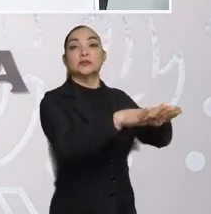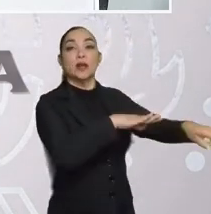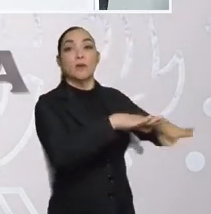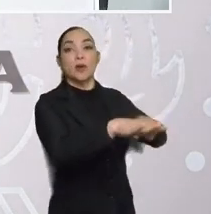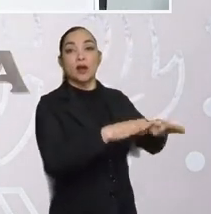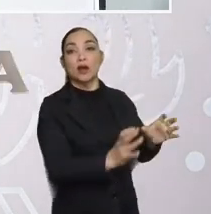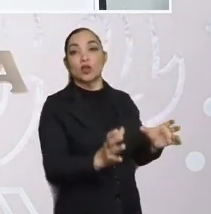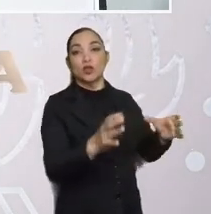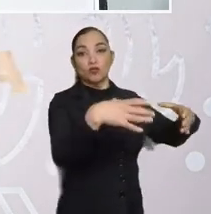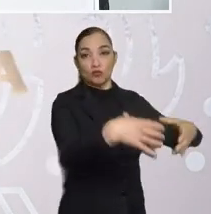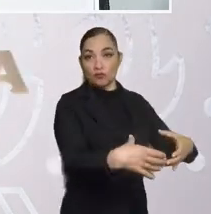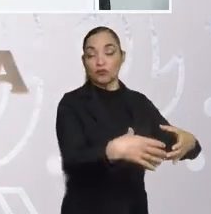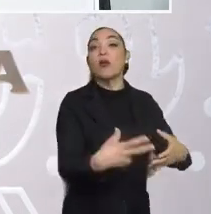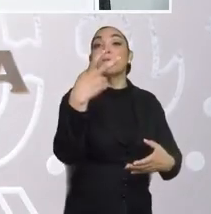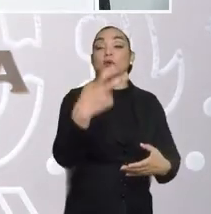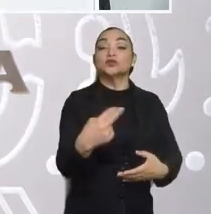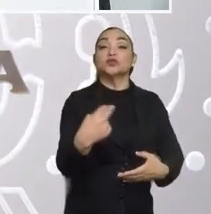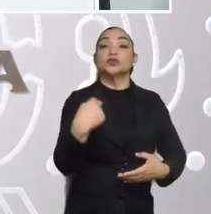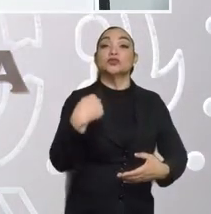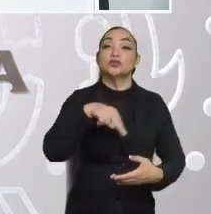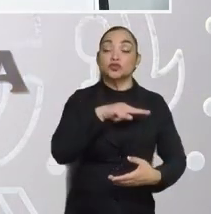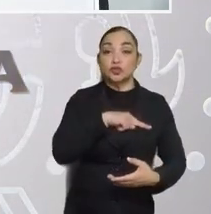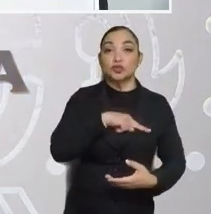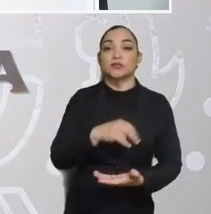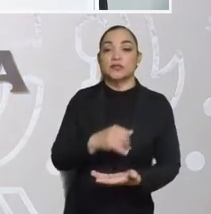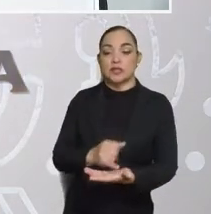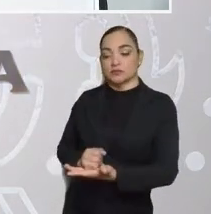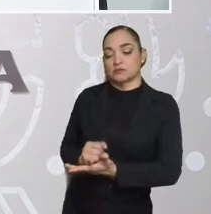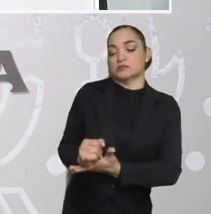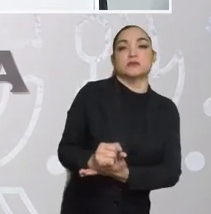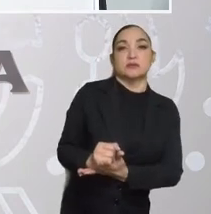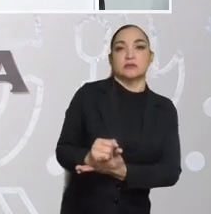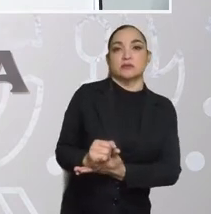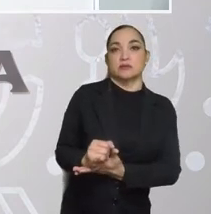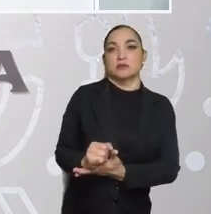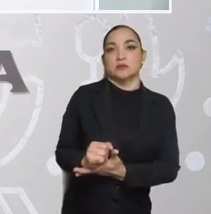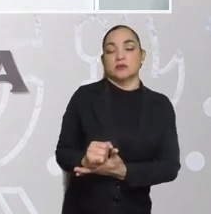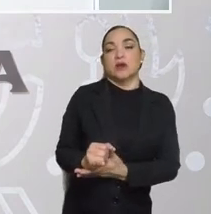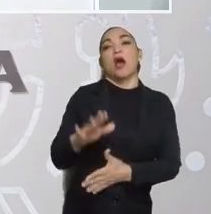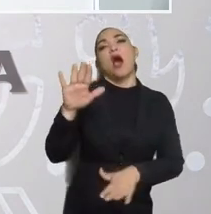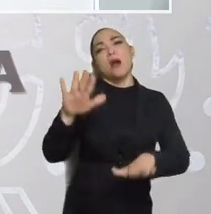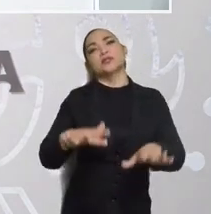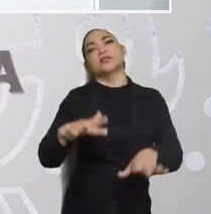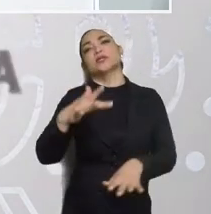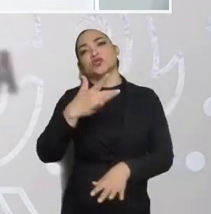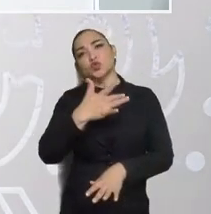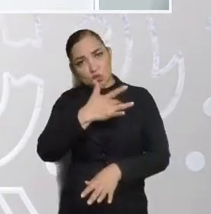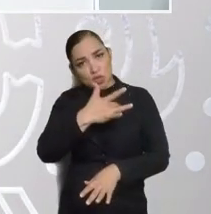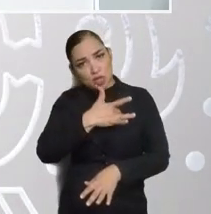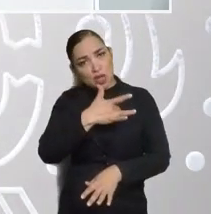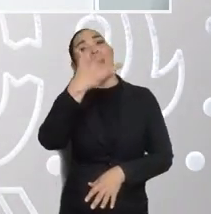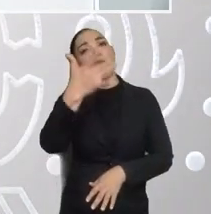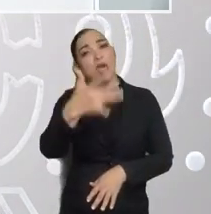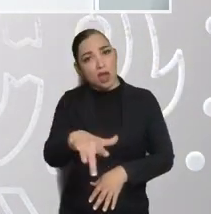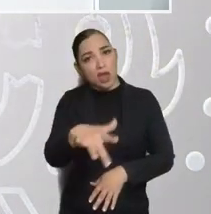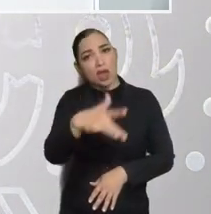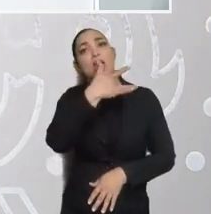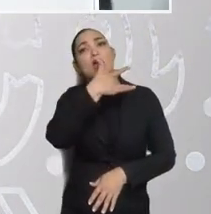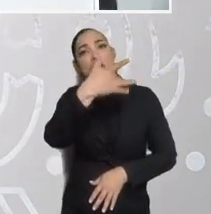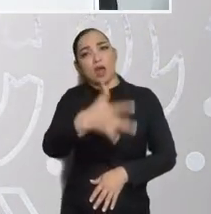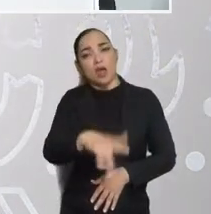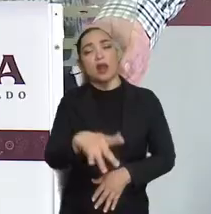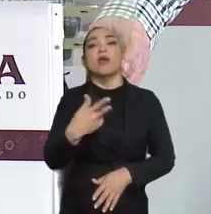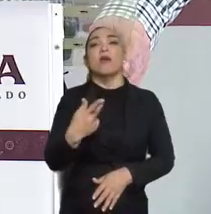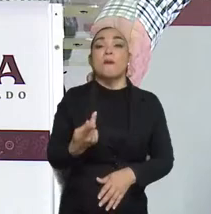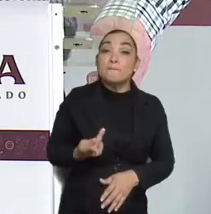tomado medidas con dolor del corazón, porque son algunos compañeros amigos de la vida y de la lucha, y eso sí,